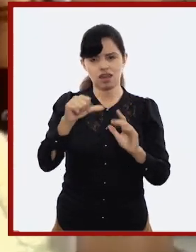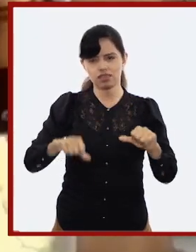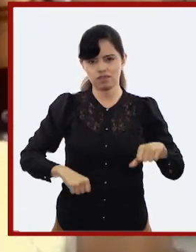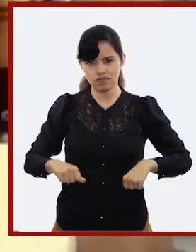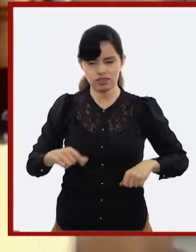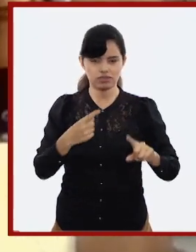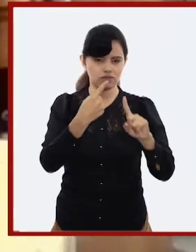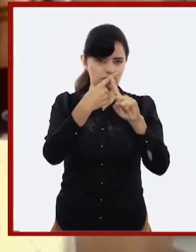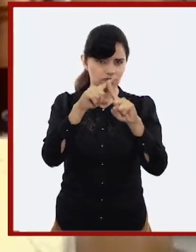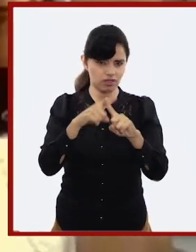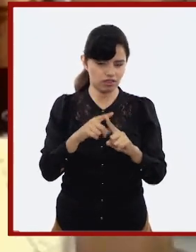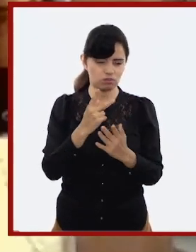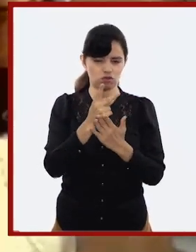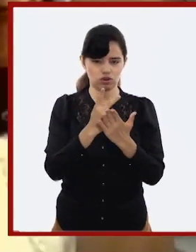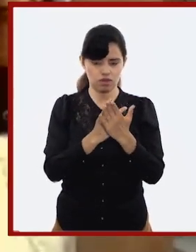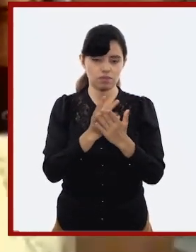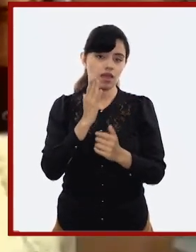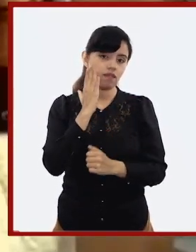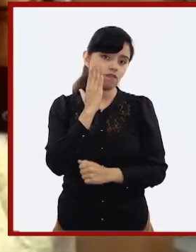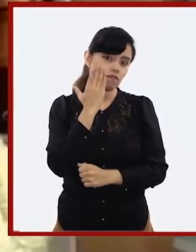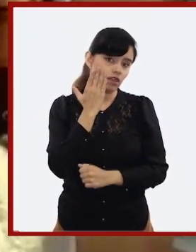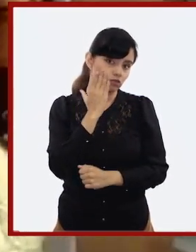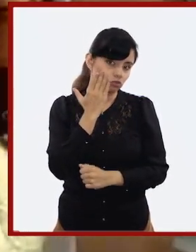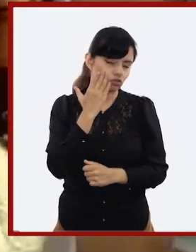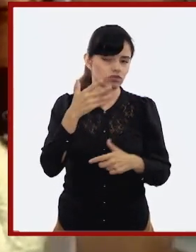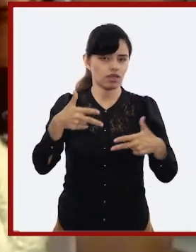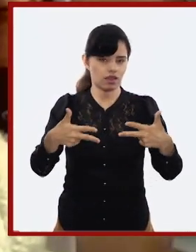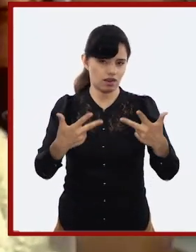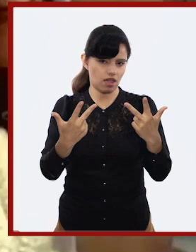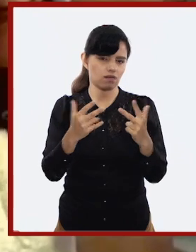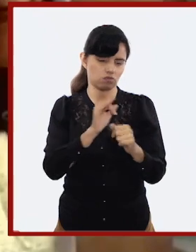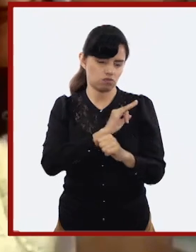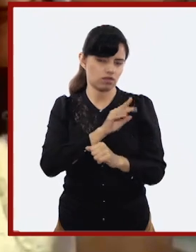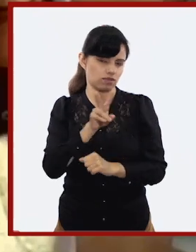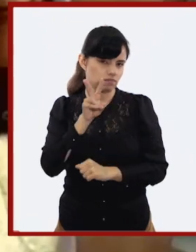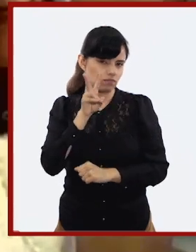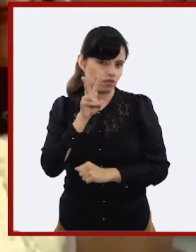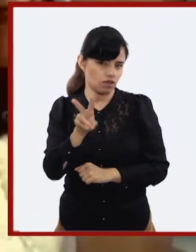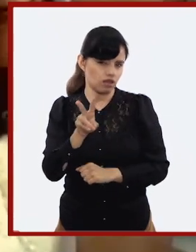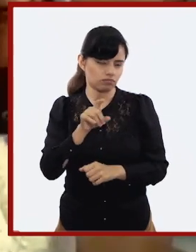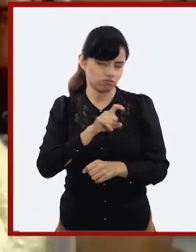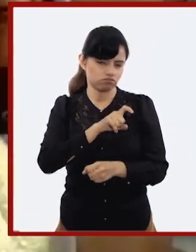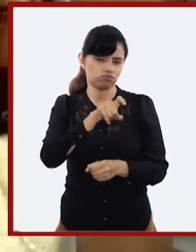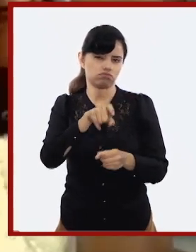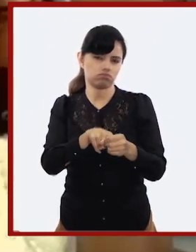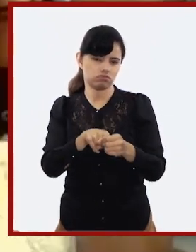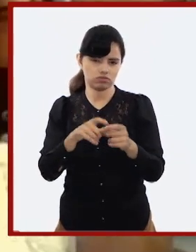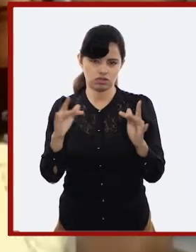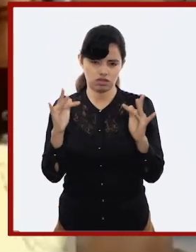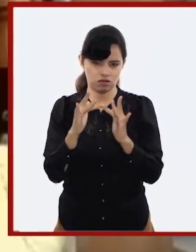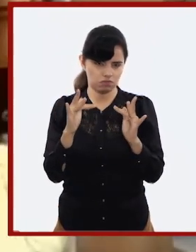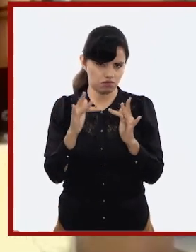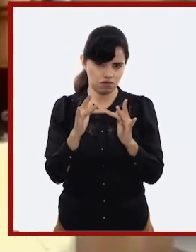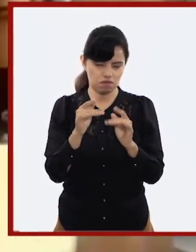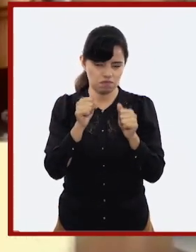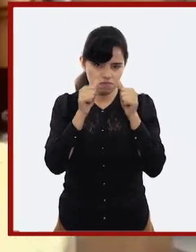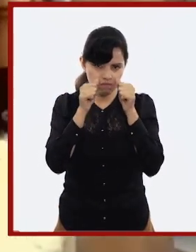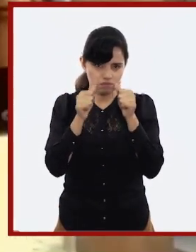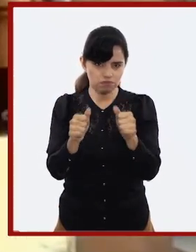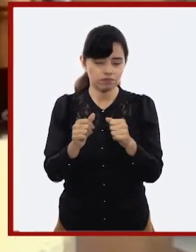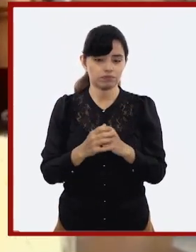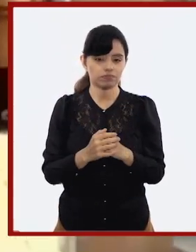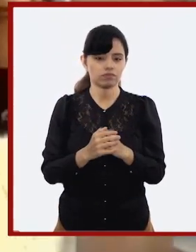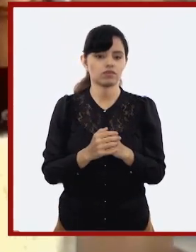hacen por Facebook Live, entonces se pueden incorporar en cualquier momento y